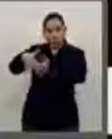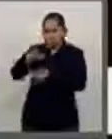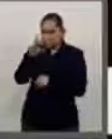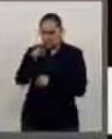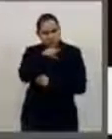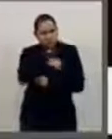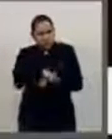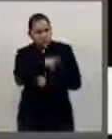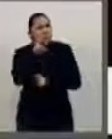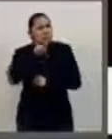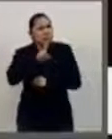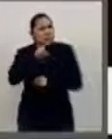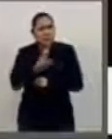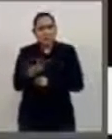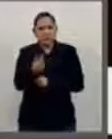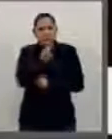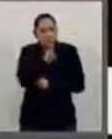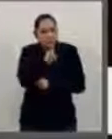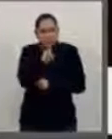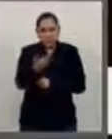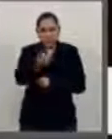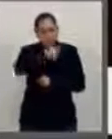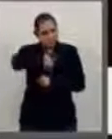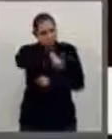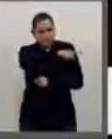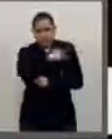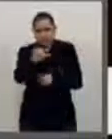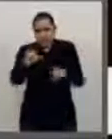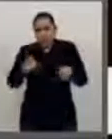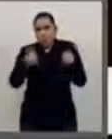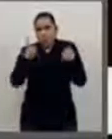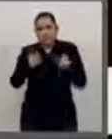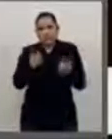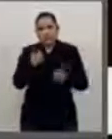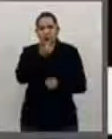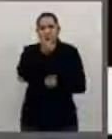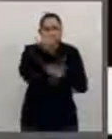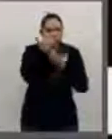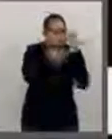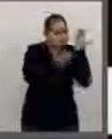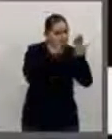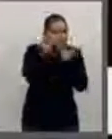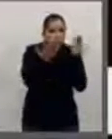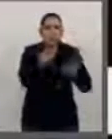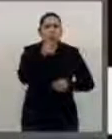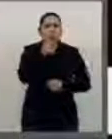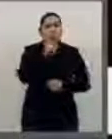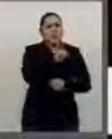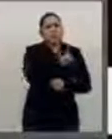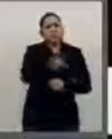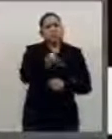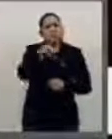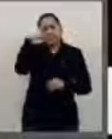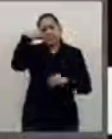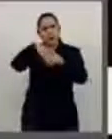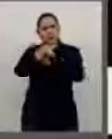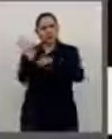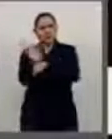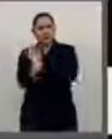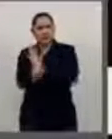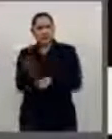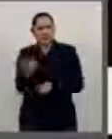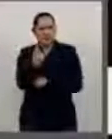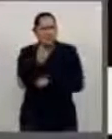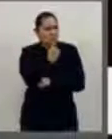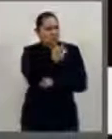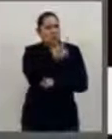niños, estudiantes, jovencitos de 15 años, una muchacha que iba al cine, una criatura en